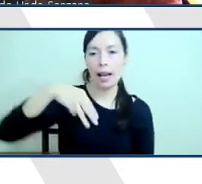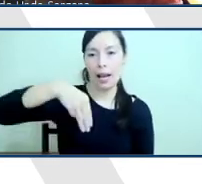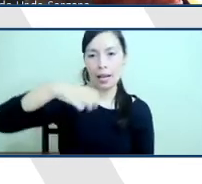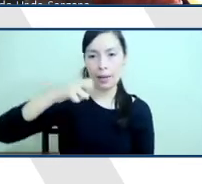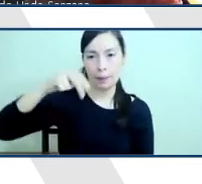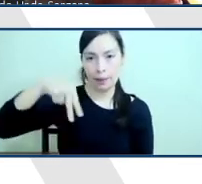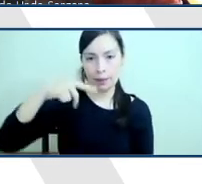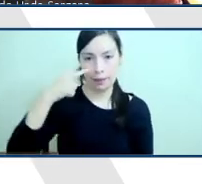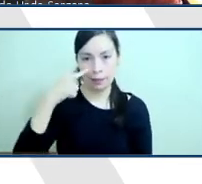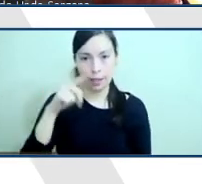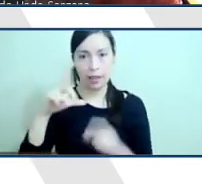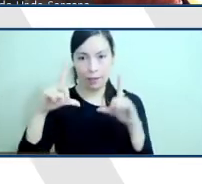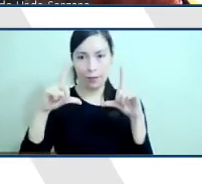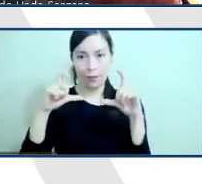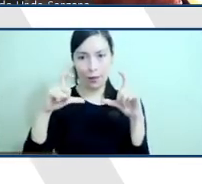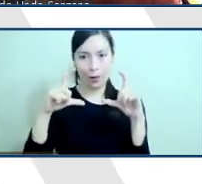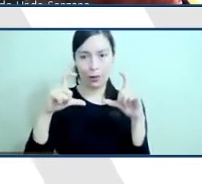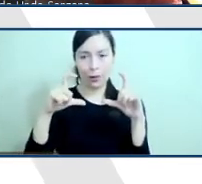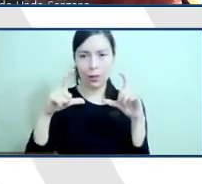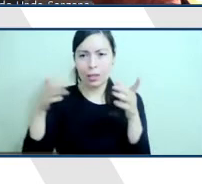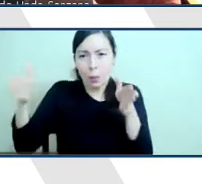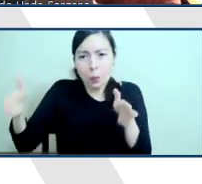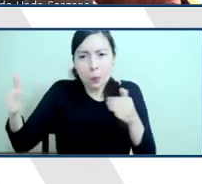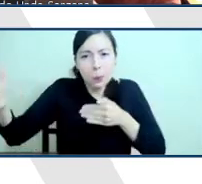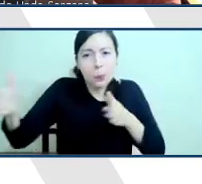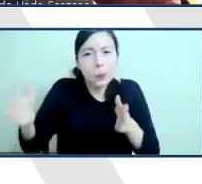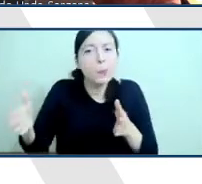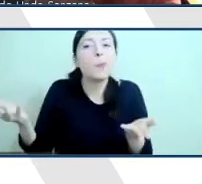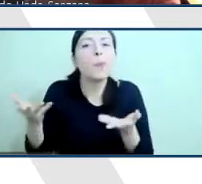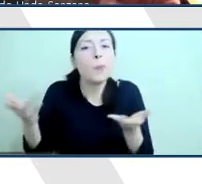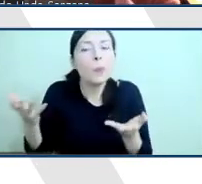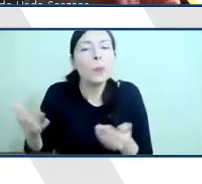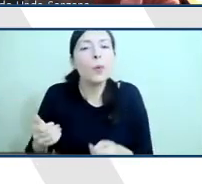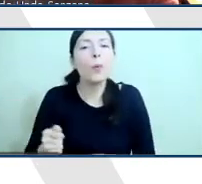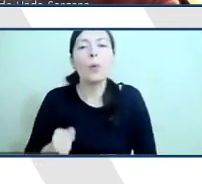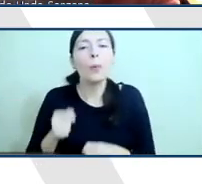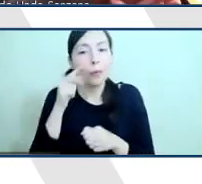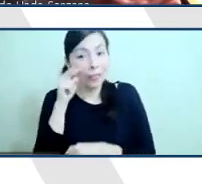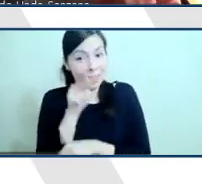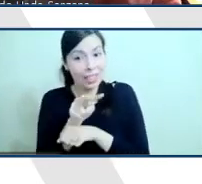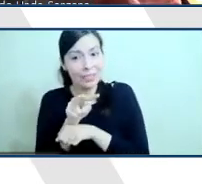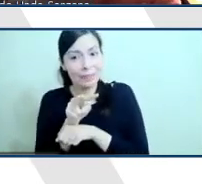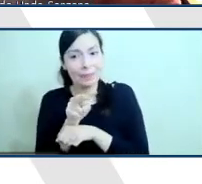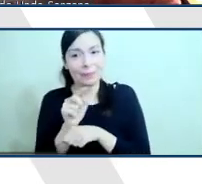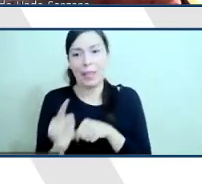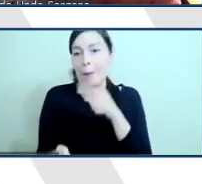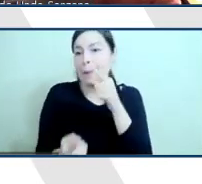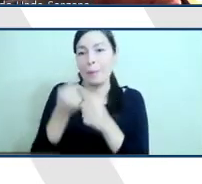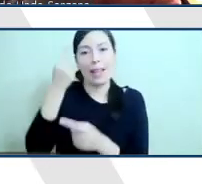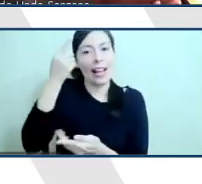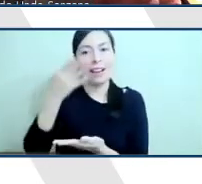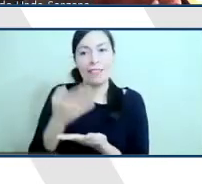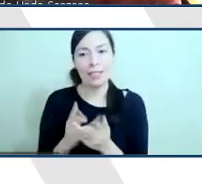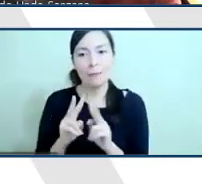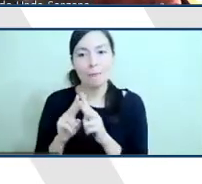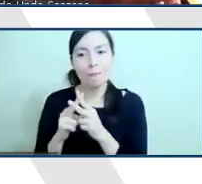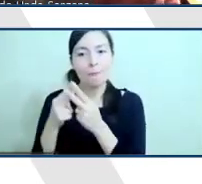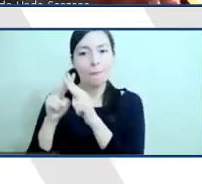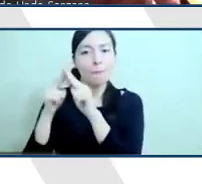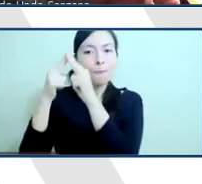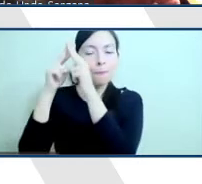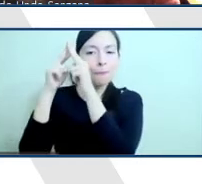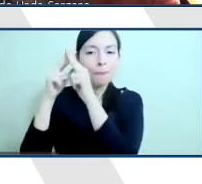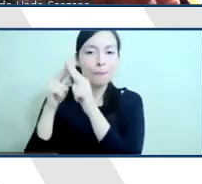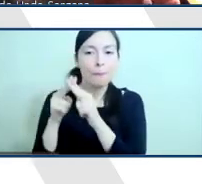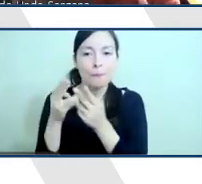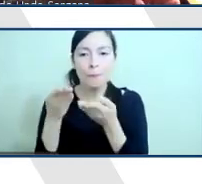época que nos muestra cómo eran estas primeras estaciones. Estamos hablando acá lo primero que se instaló, que en el fondo es